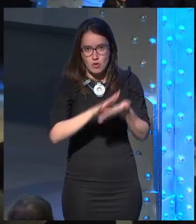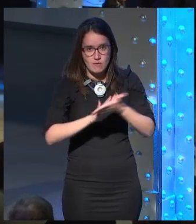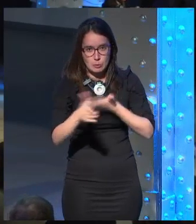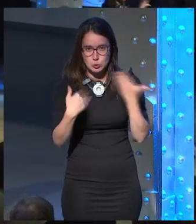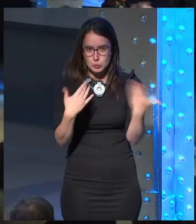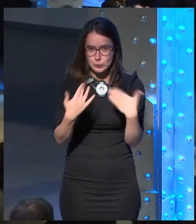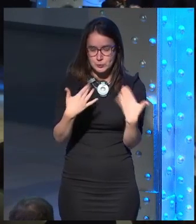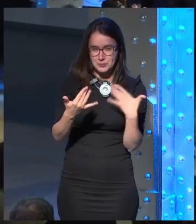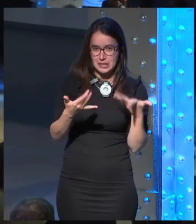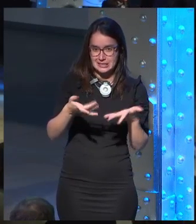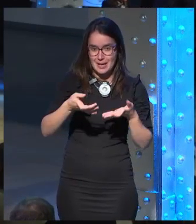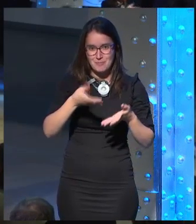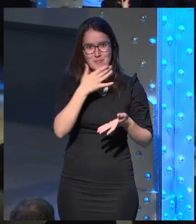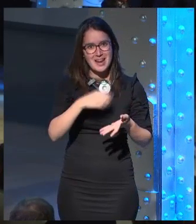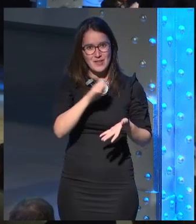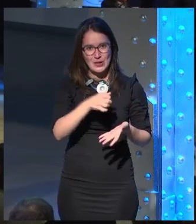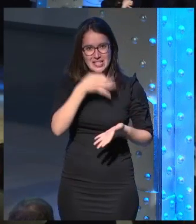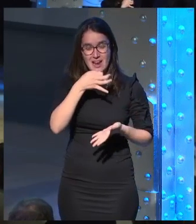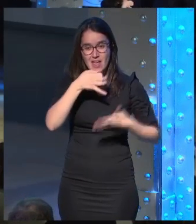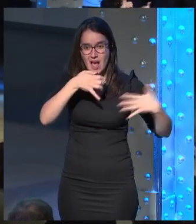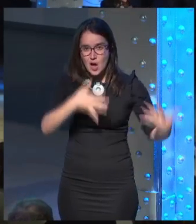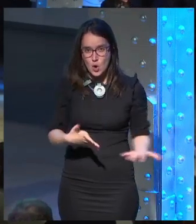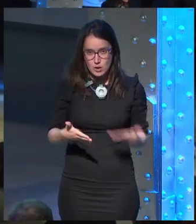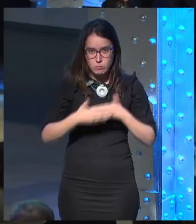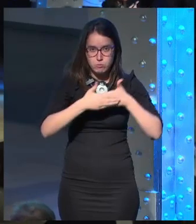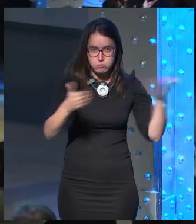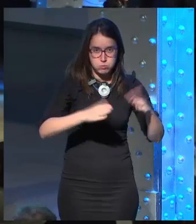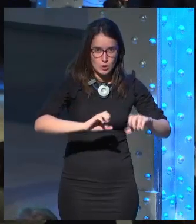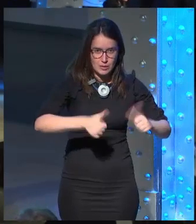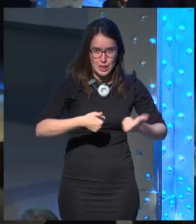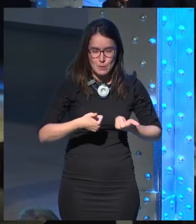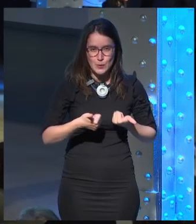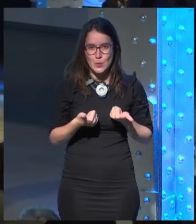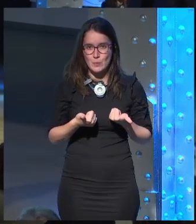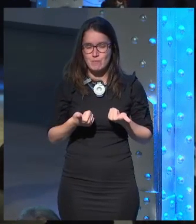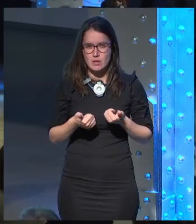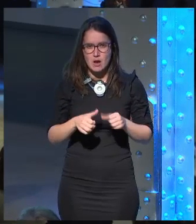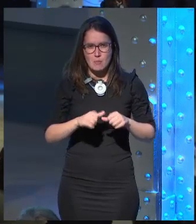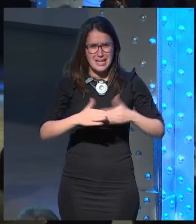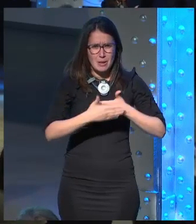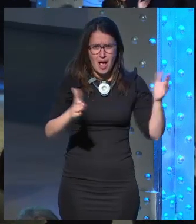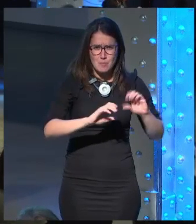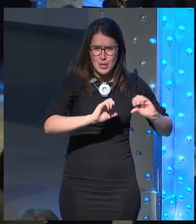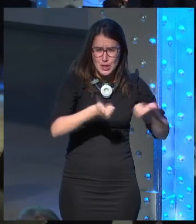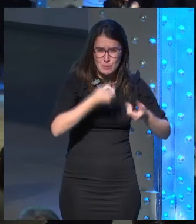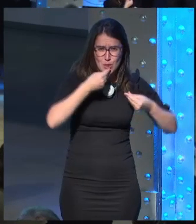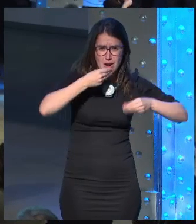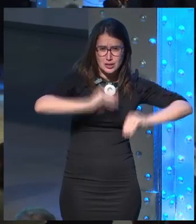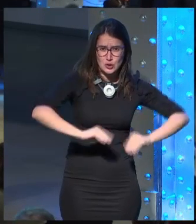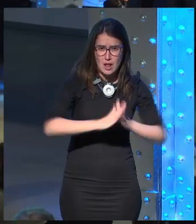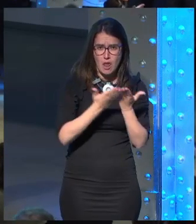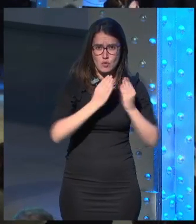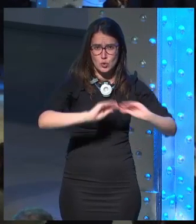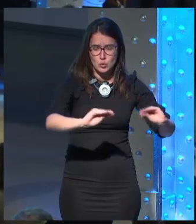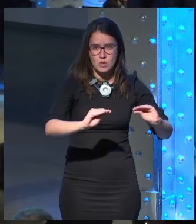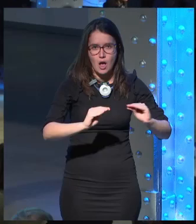esta preciosa tarde. Ahora sí que vamos a ir al principio, capitán, sí que vamos a ir mucho más al principio de la historia y de su libro, ya